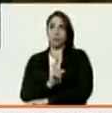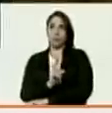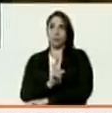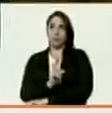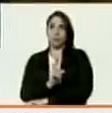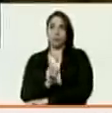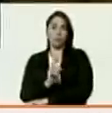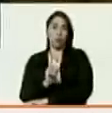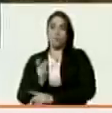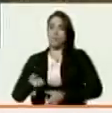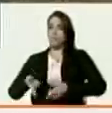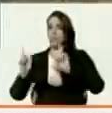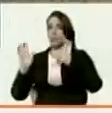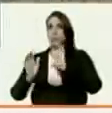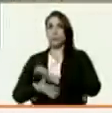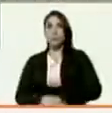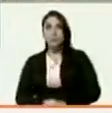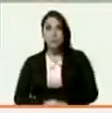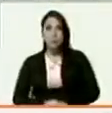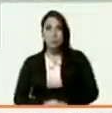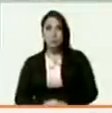no lo vamos a permitir.